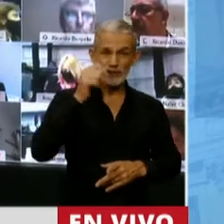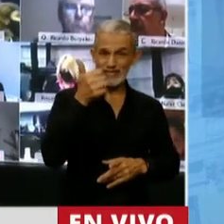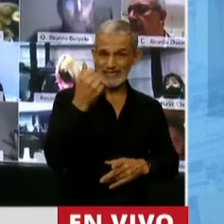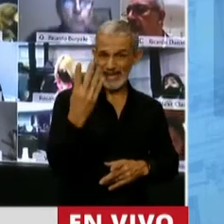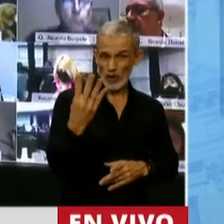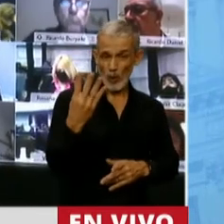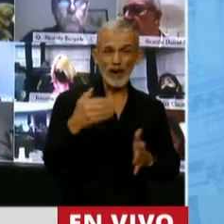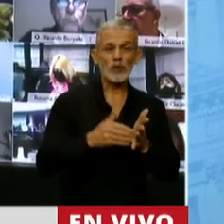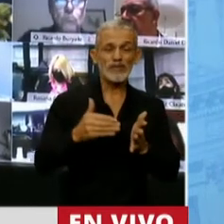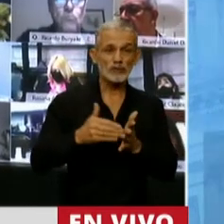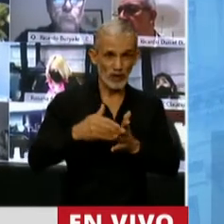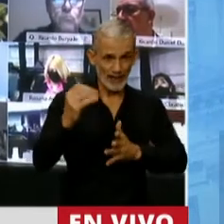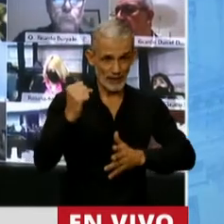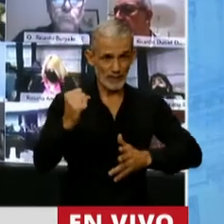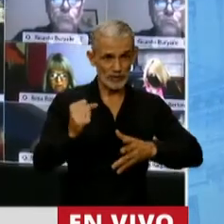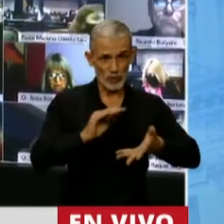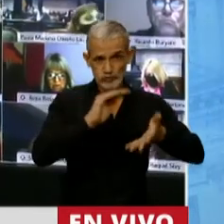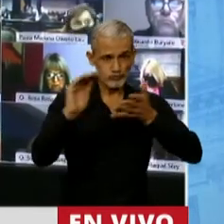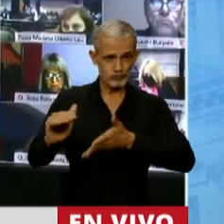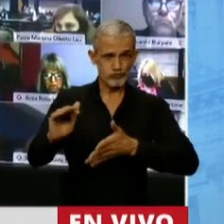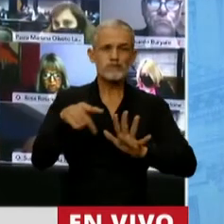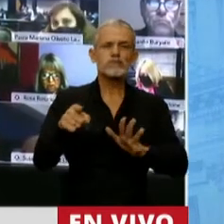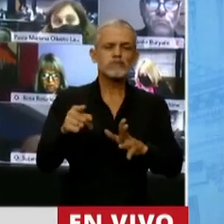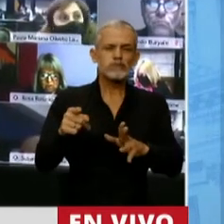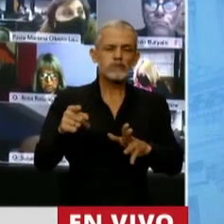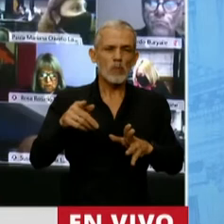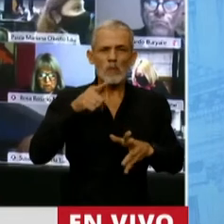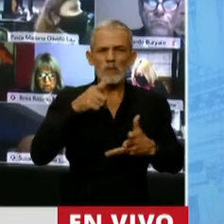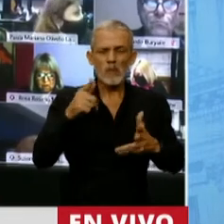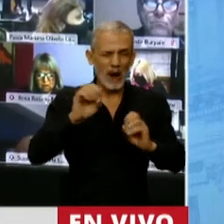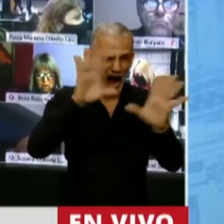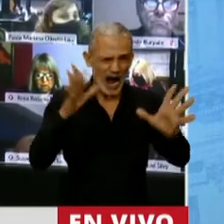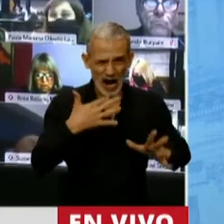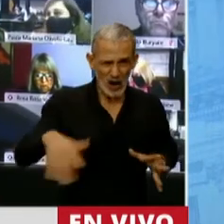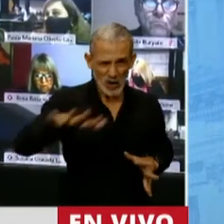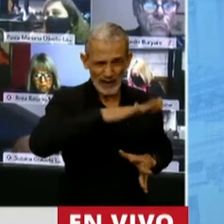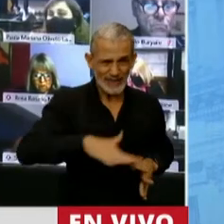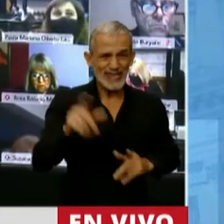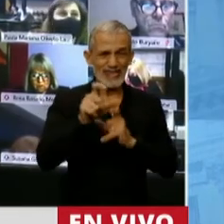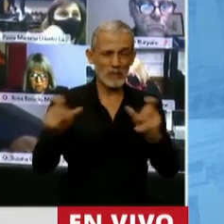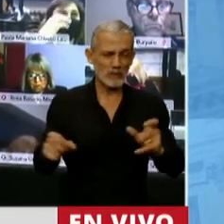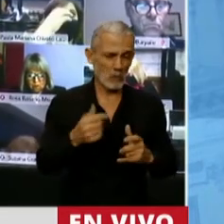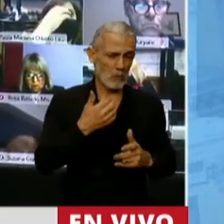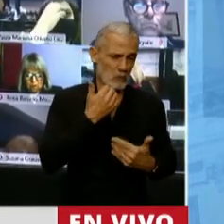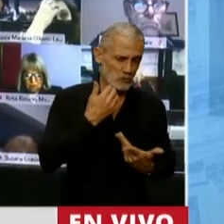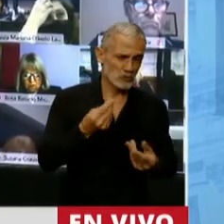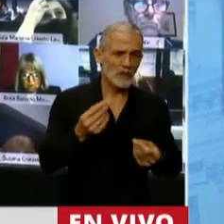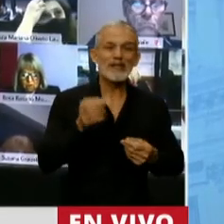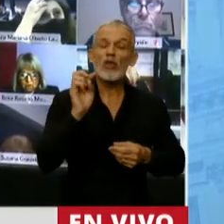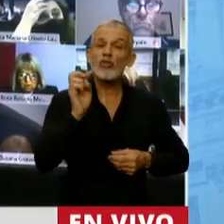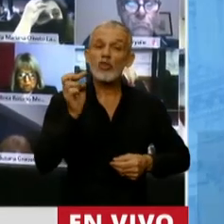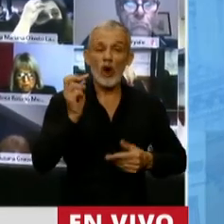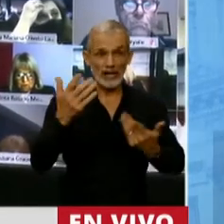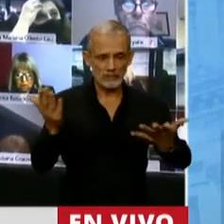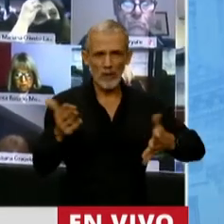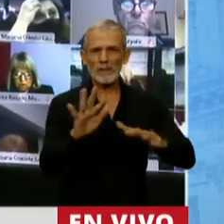millones de pesos. Quizás ese número no sea muy esclarecedor para la mayoría de la gente que nos escucha. Si lo digo en dólares,